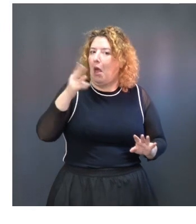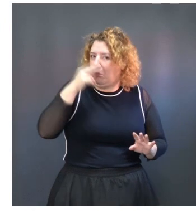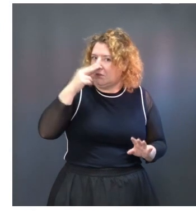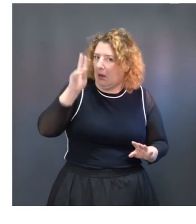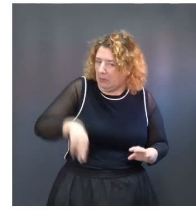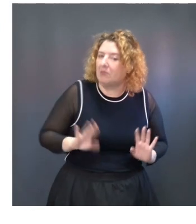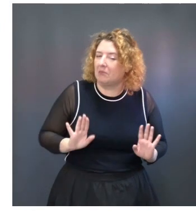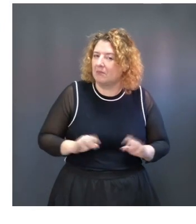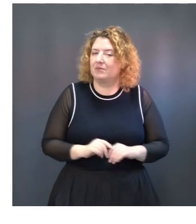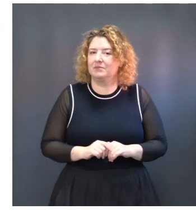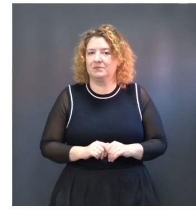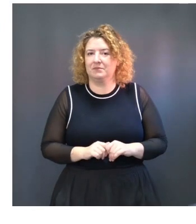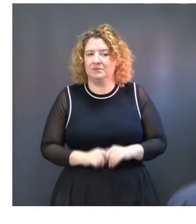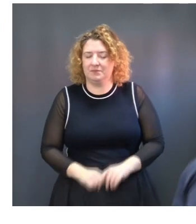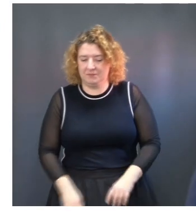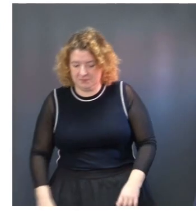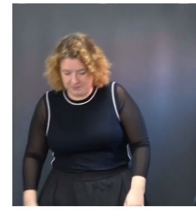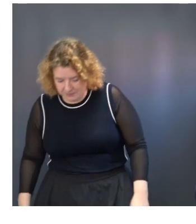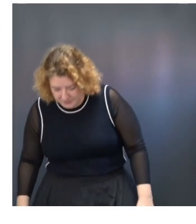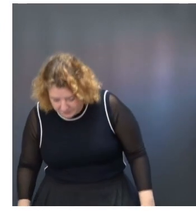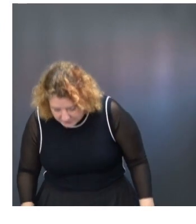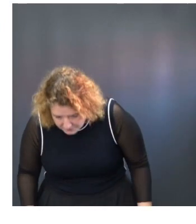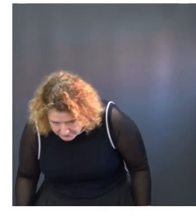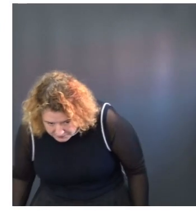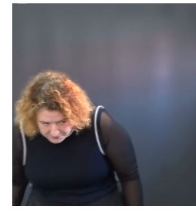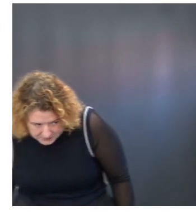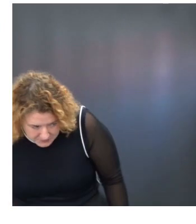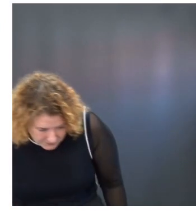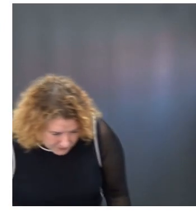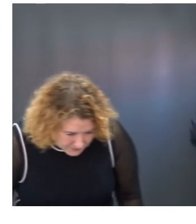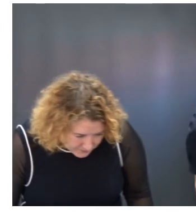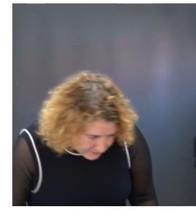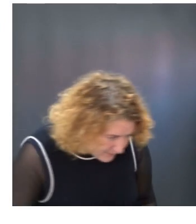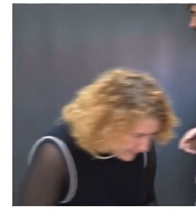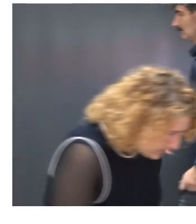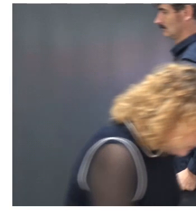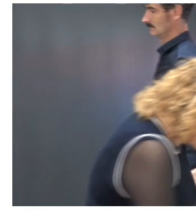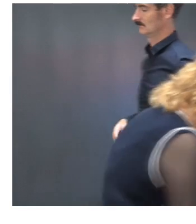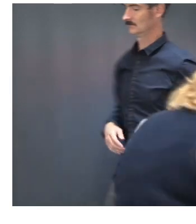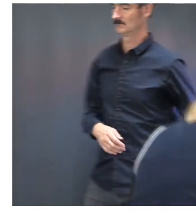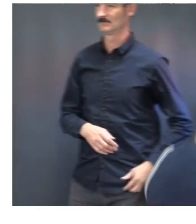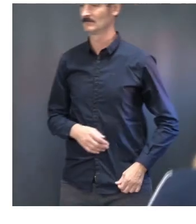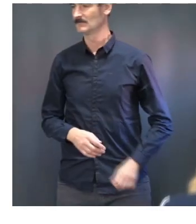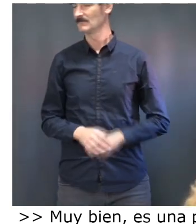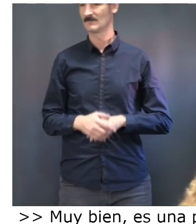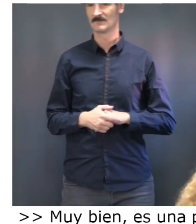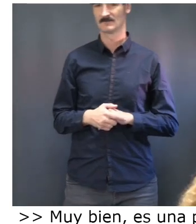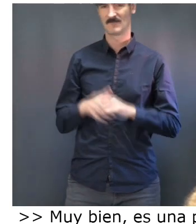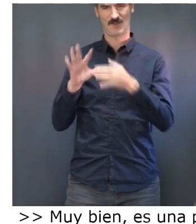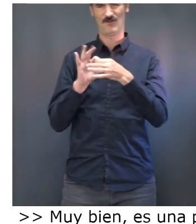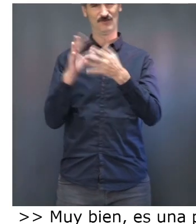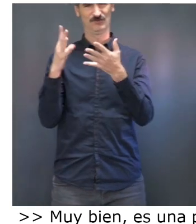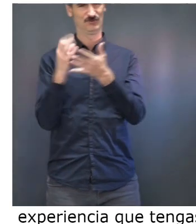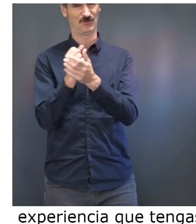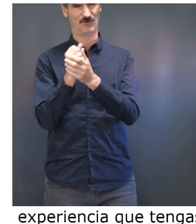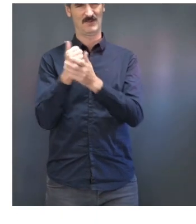interesante. Sí. Buena práctica. Sí, tenemos de todo, sí. De todo. Tenemos de todo.